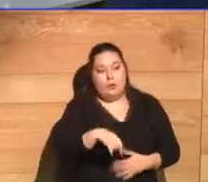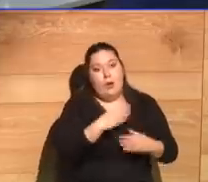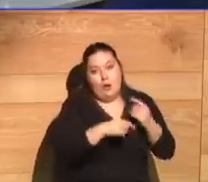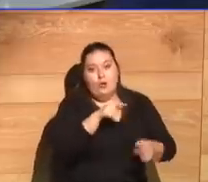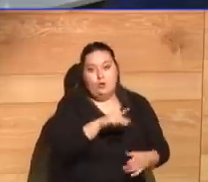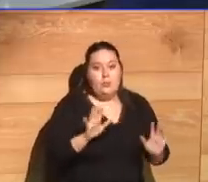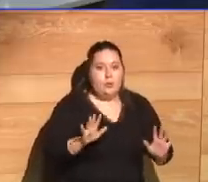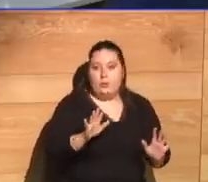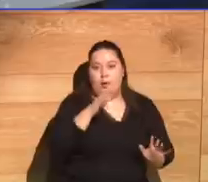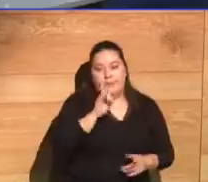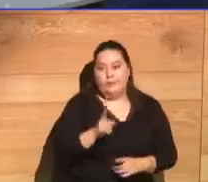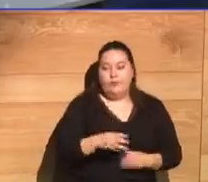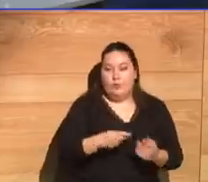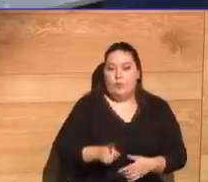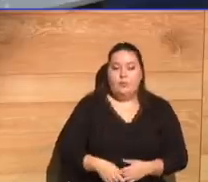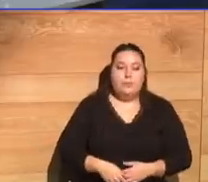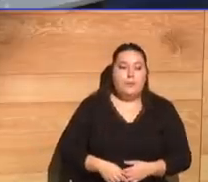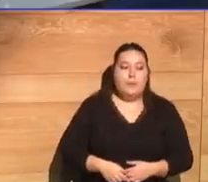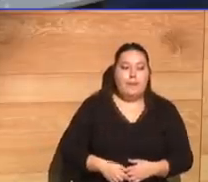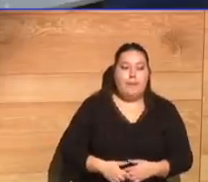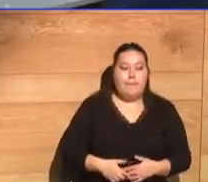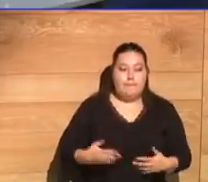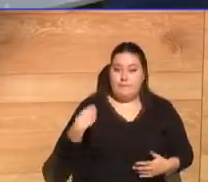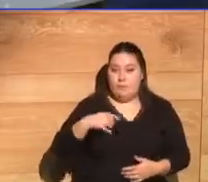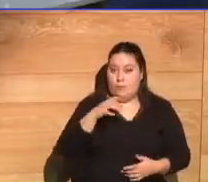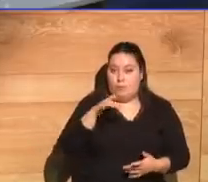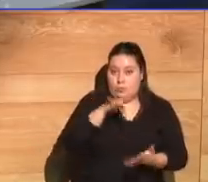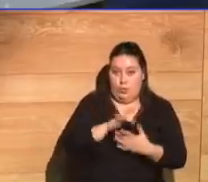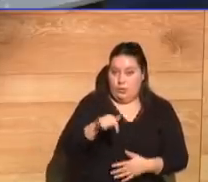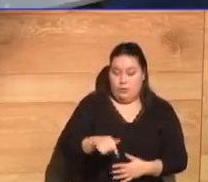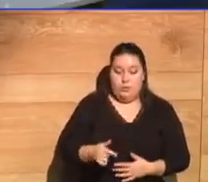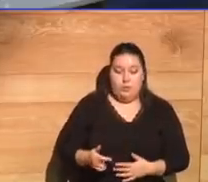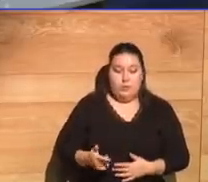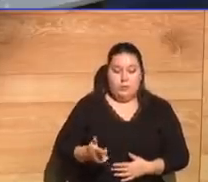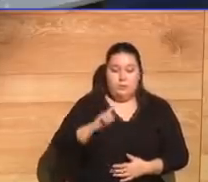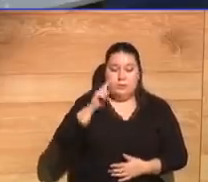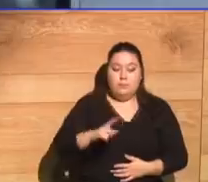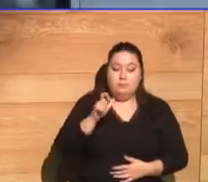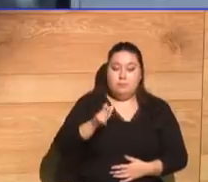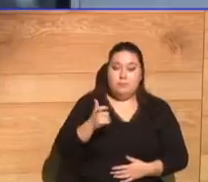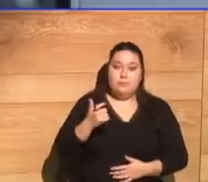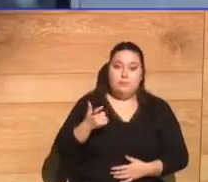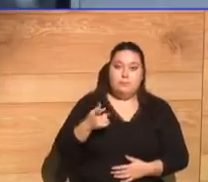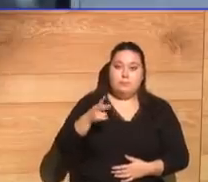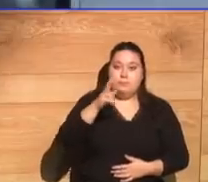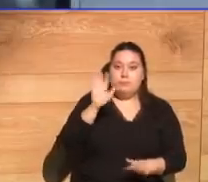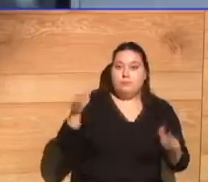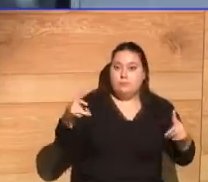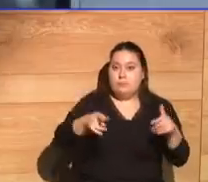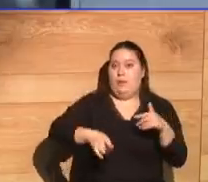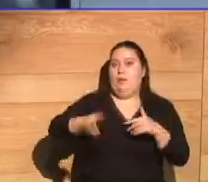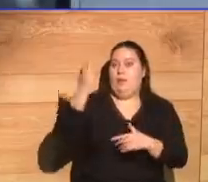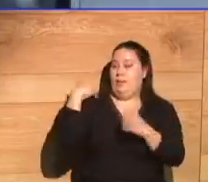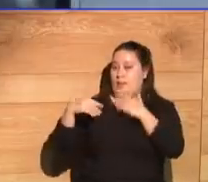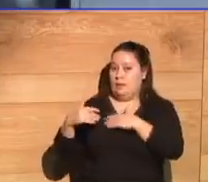pero ya veo que no funcionaría, ¿no? Vale, vale. Pues lo mismo sucede aquí. Podemos comprar que un tío que vuela a toda velocidad hacia atrás cambia el